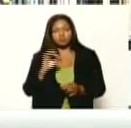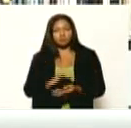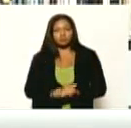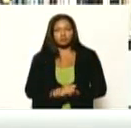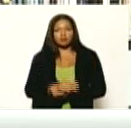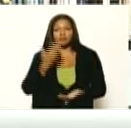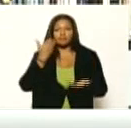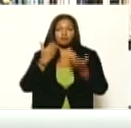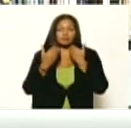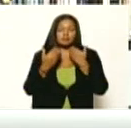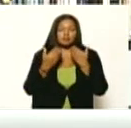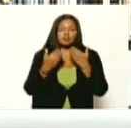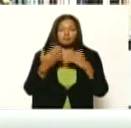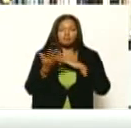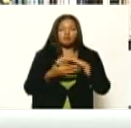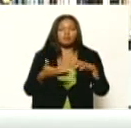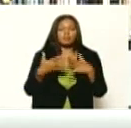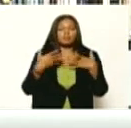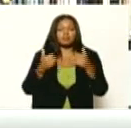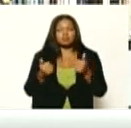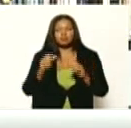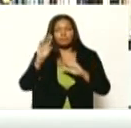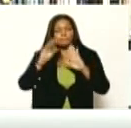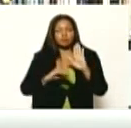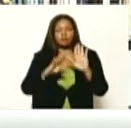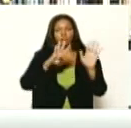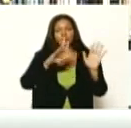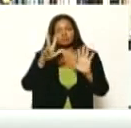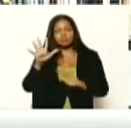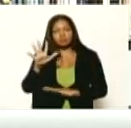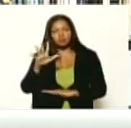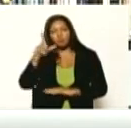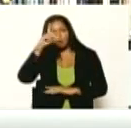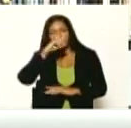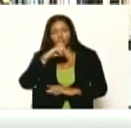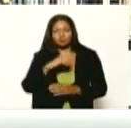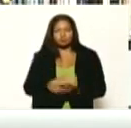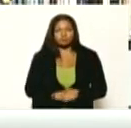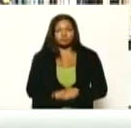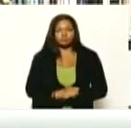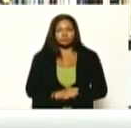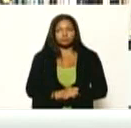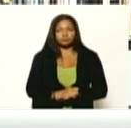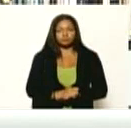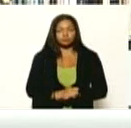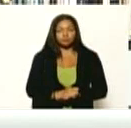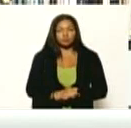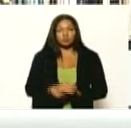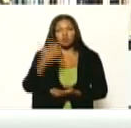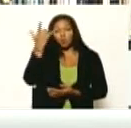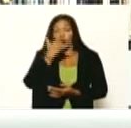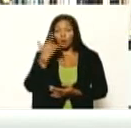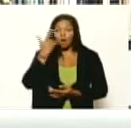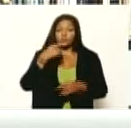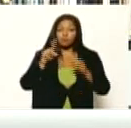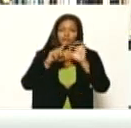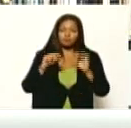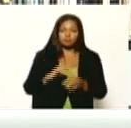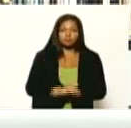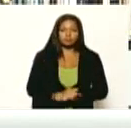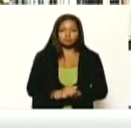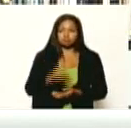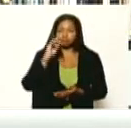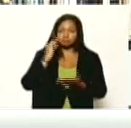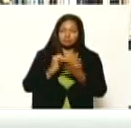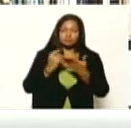las enfermedades graves en personas menores de 45 años, en nuestra hermana Uganda de África. No hay